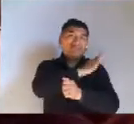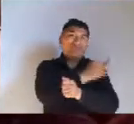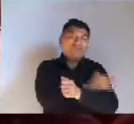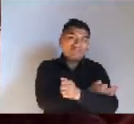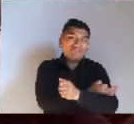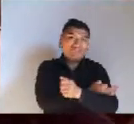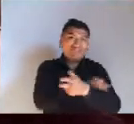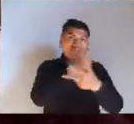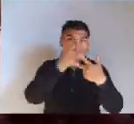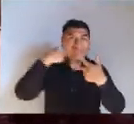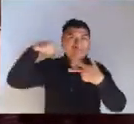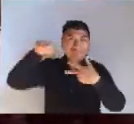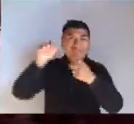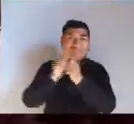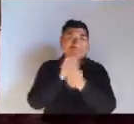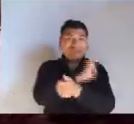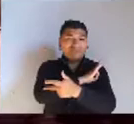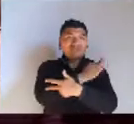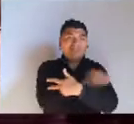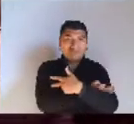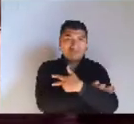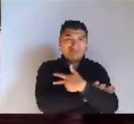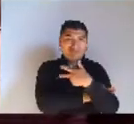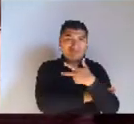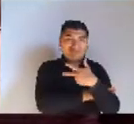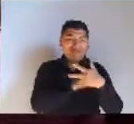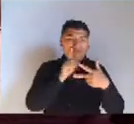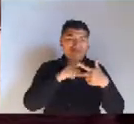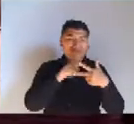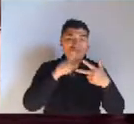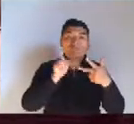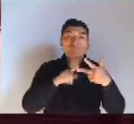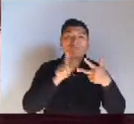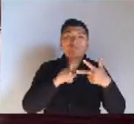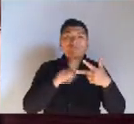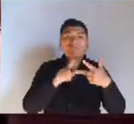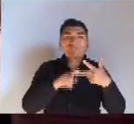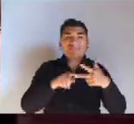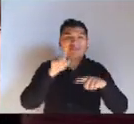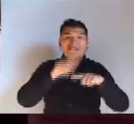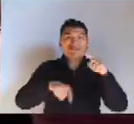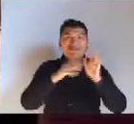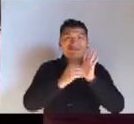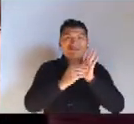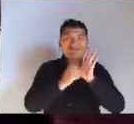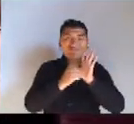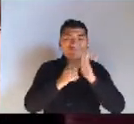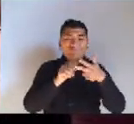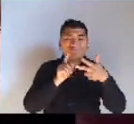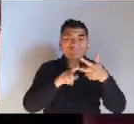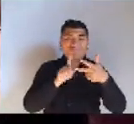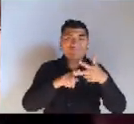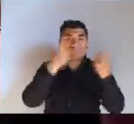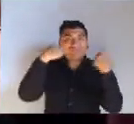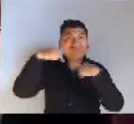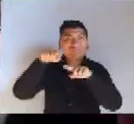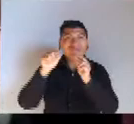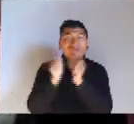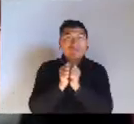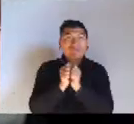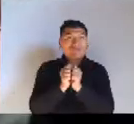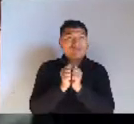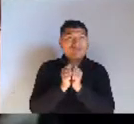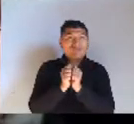Esfuerzo. Tenemos que ir con... Y la tercera no puede faltar. Tenemos que ir